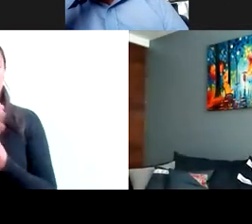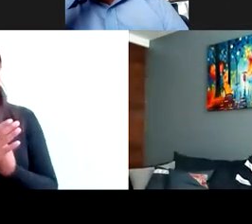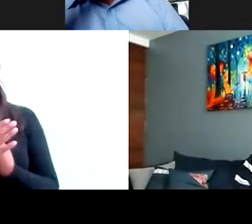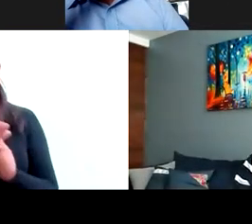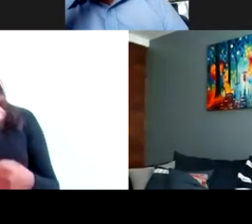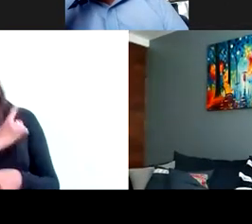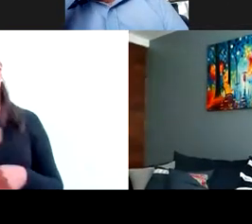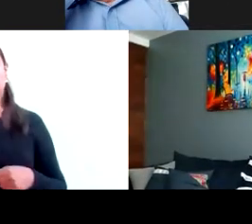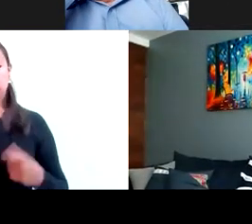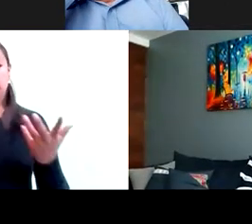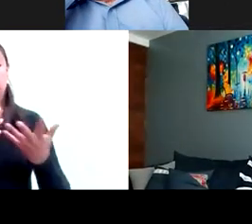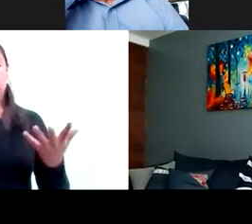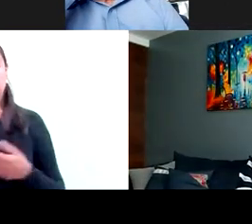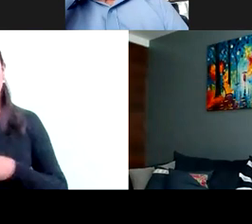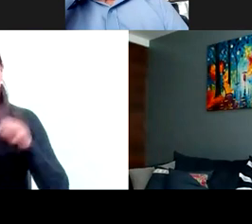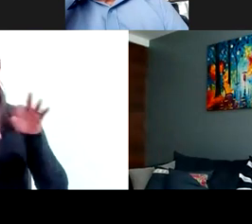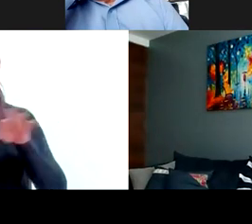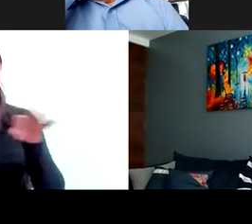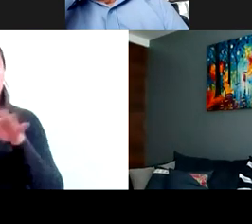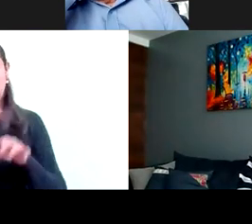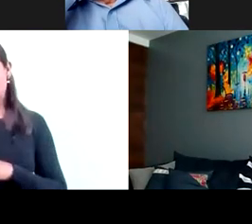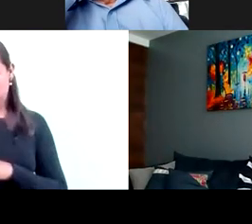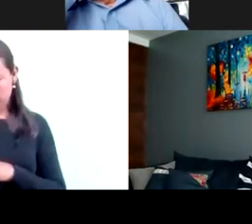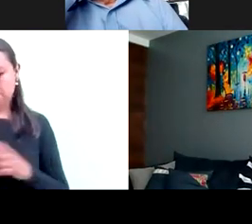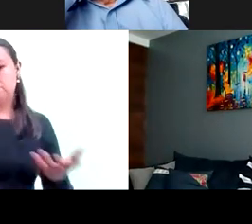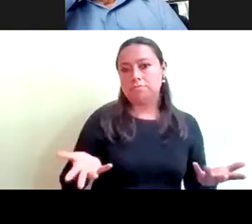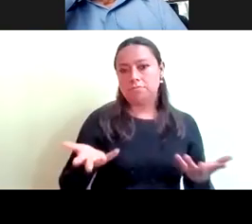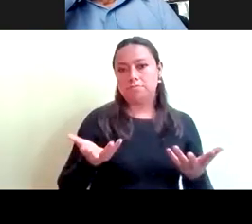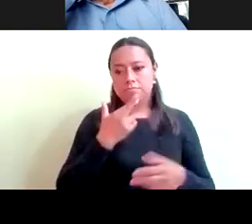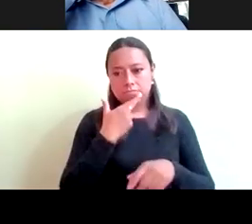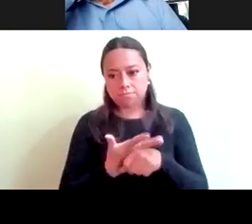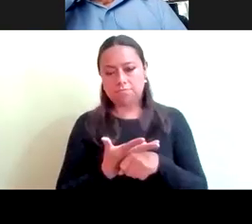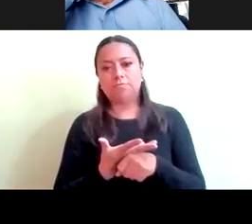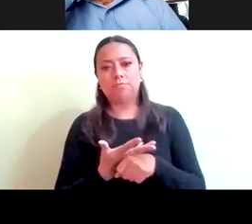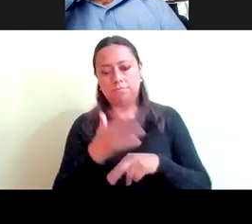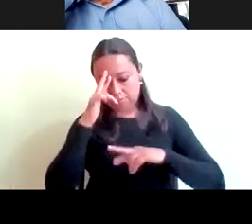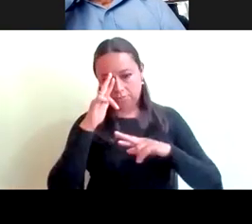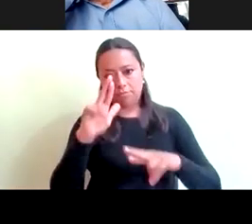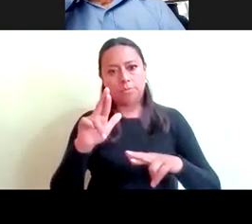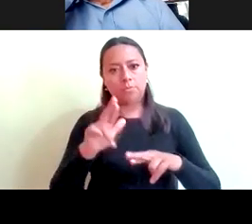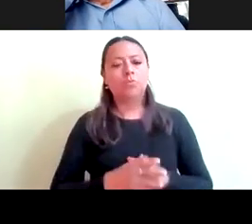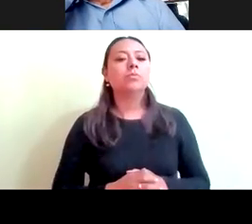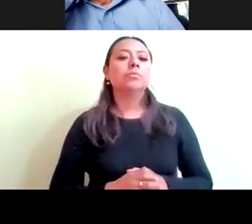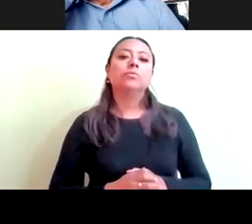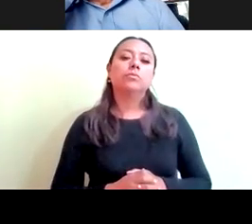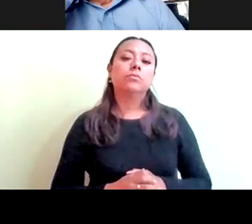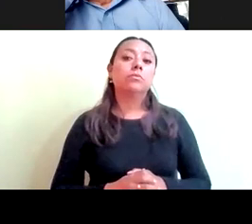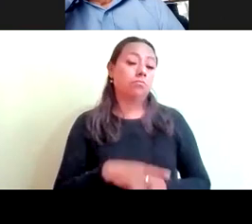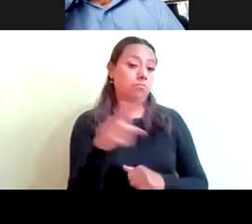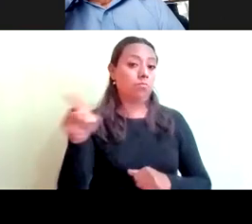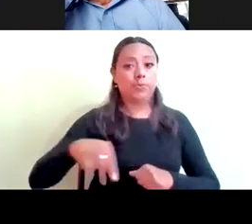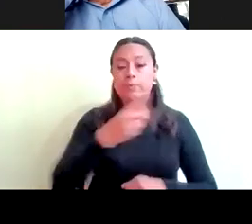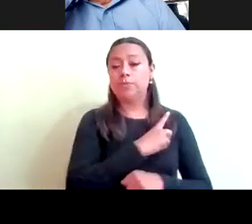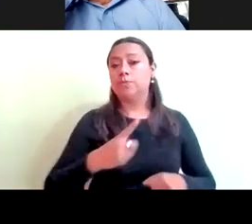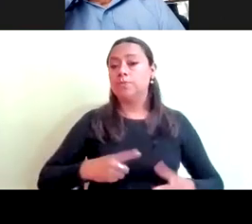serio, mucho más responsable, mucho más digno. Debieron de haber llamado a una reunión de trabajo con la autoridad